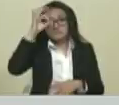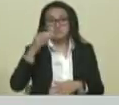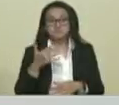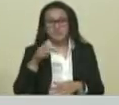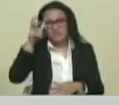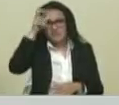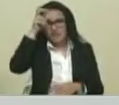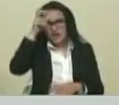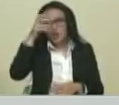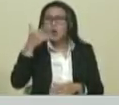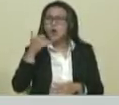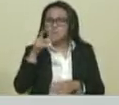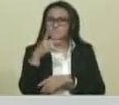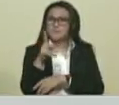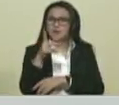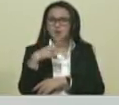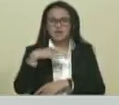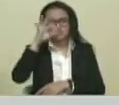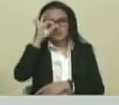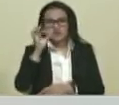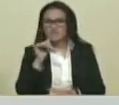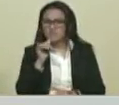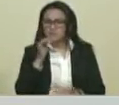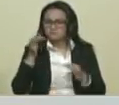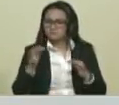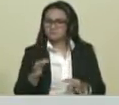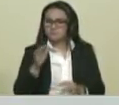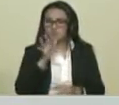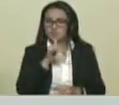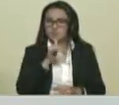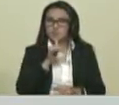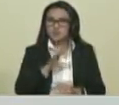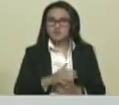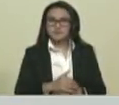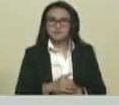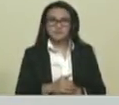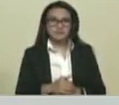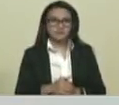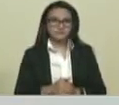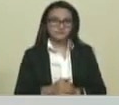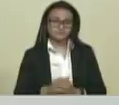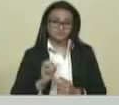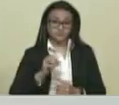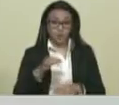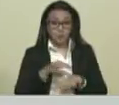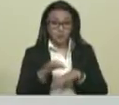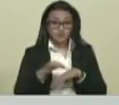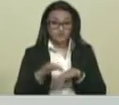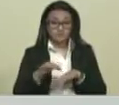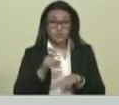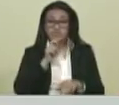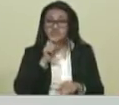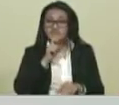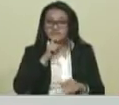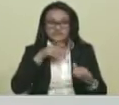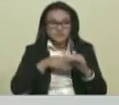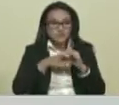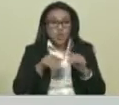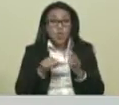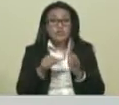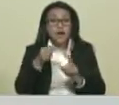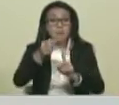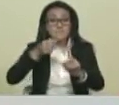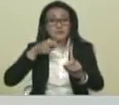en una parroquia, que no tenemos la información. Y por supuesto en estos municipios que son de difícil acceso, en el